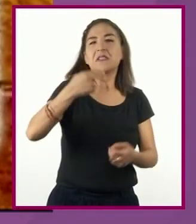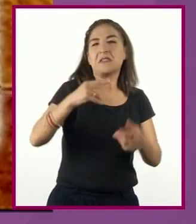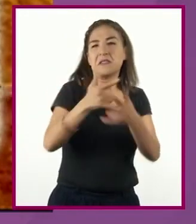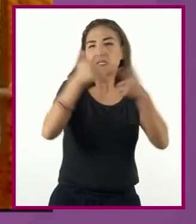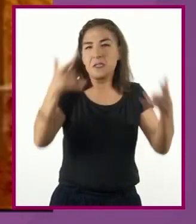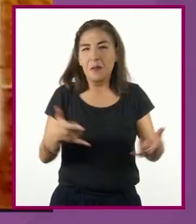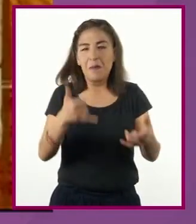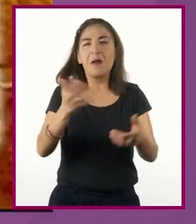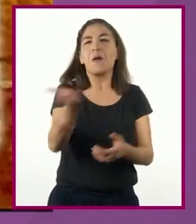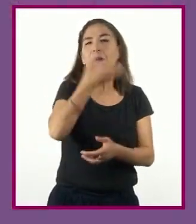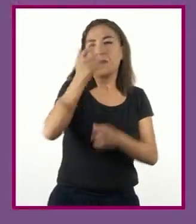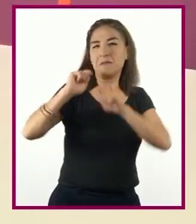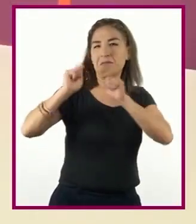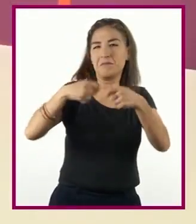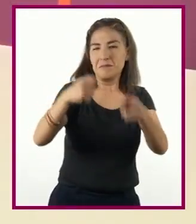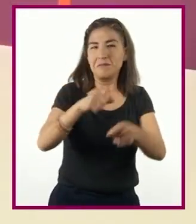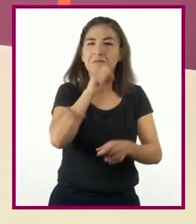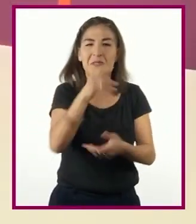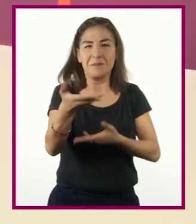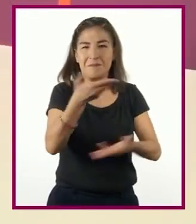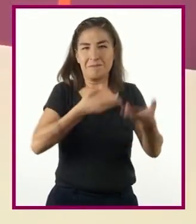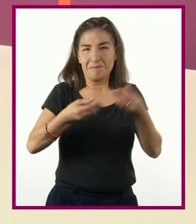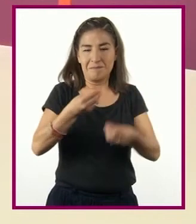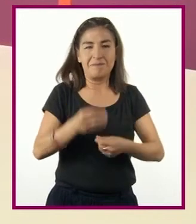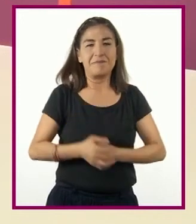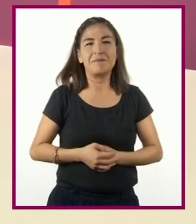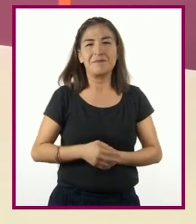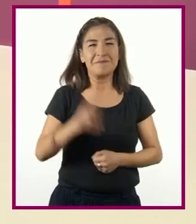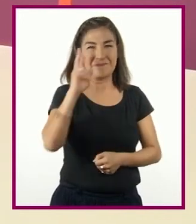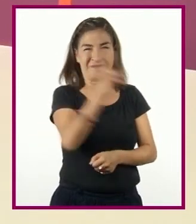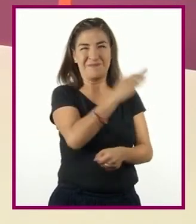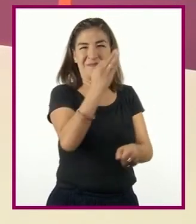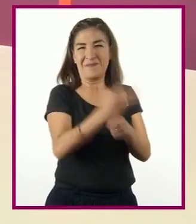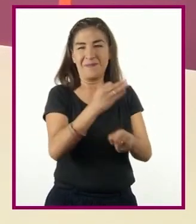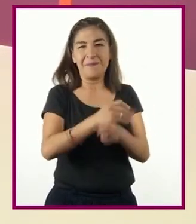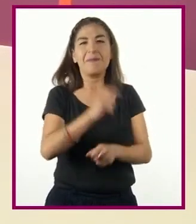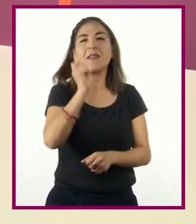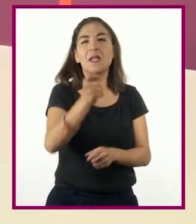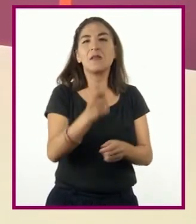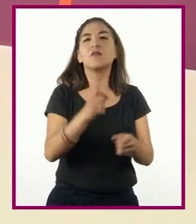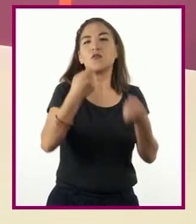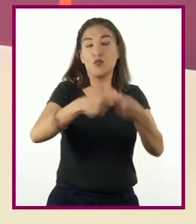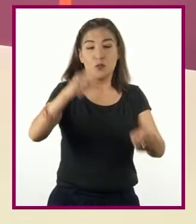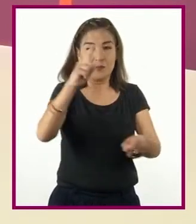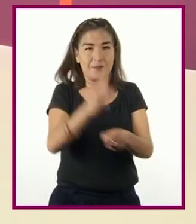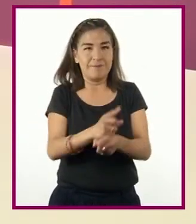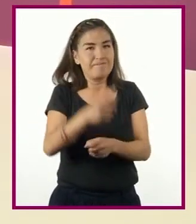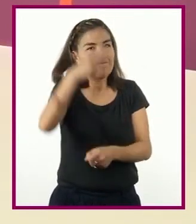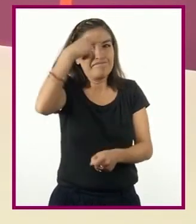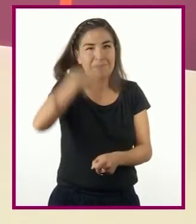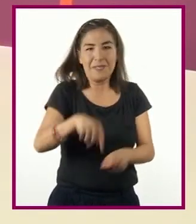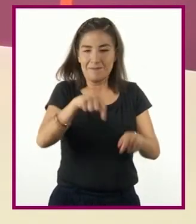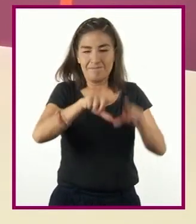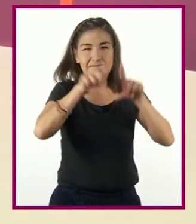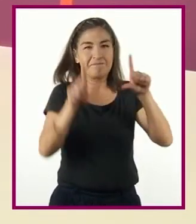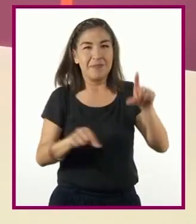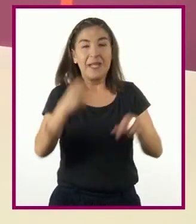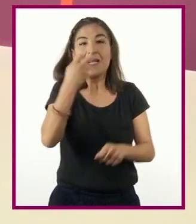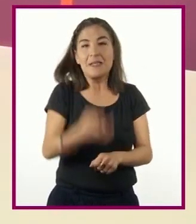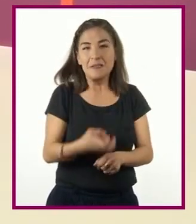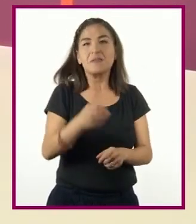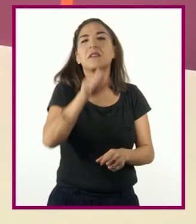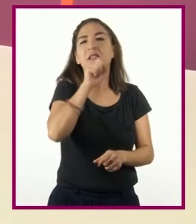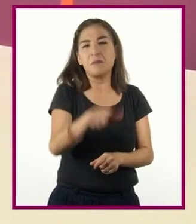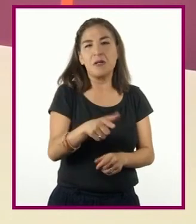algunas costumbres. Como vieron y escucharon, pertenecemos a la sociedad mexicana, la cual puede ser